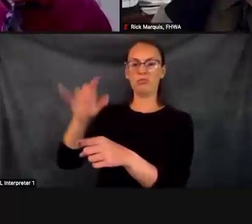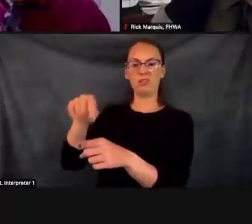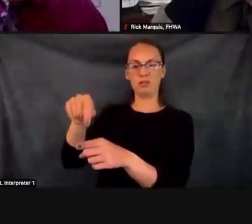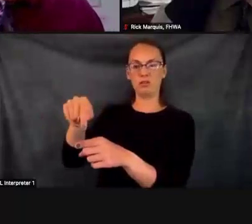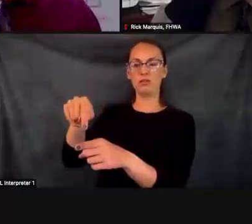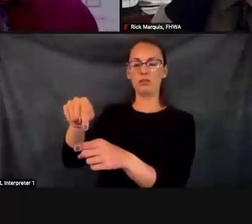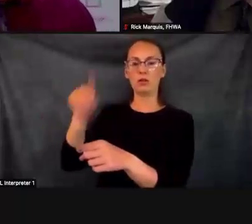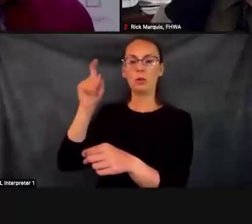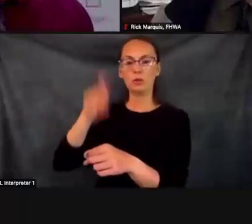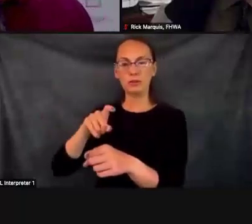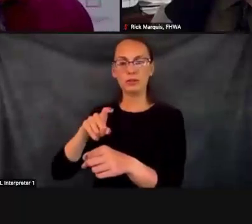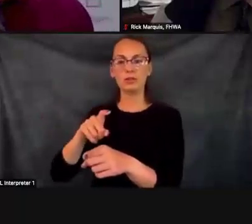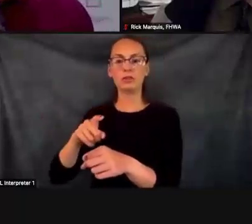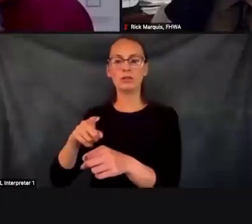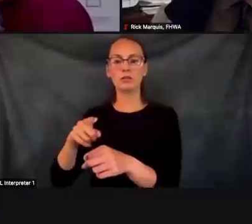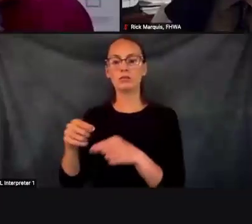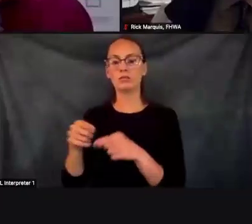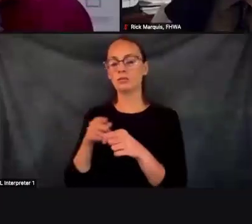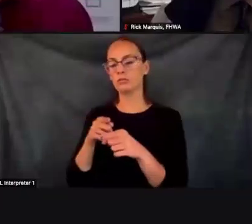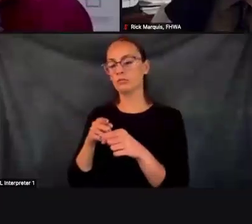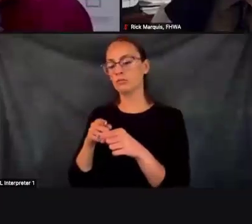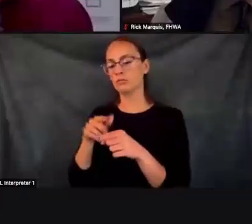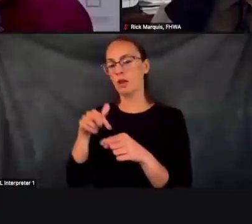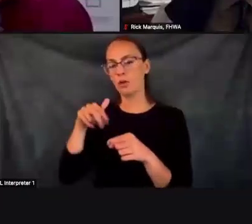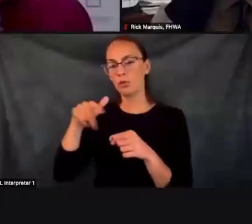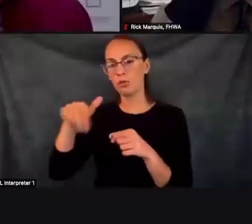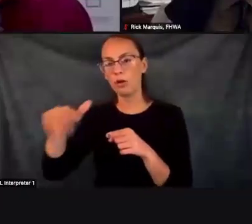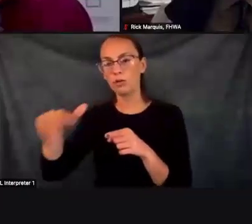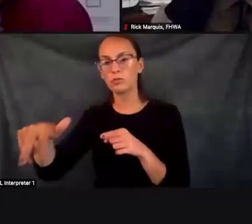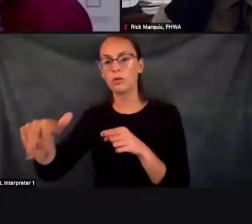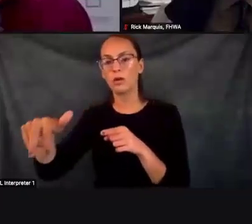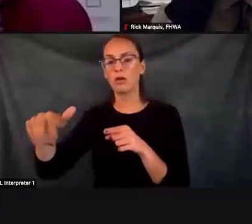esa intersección, además de